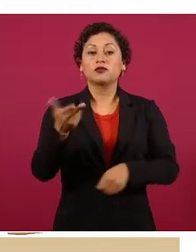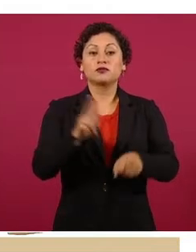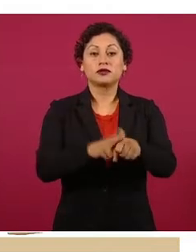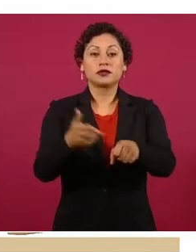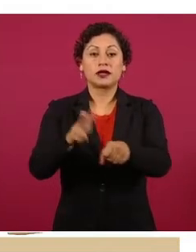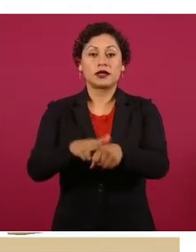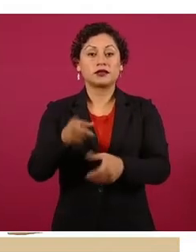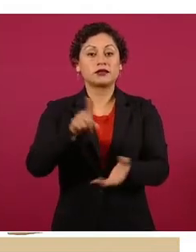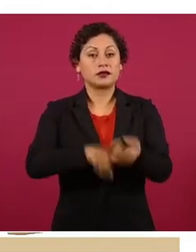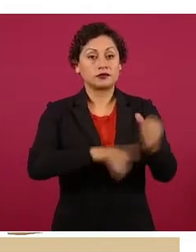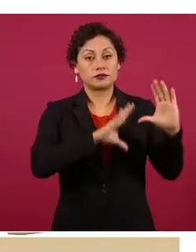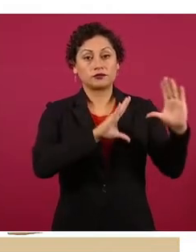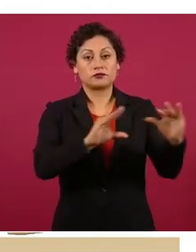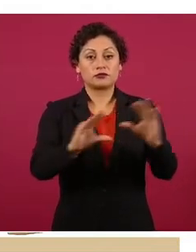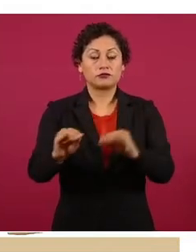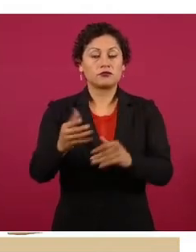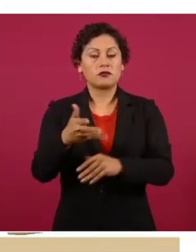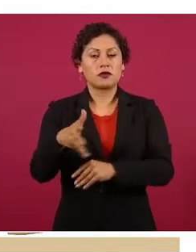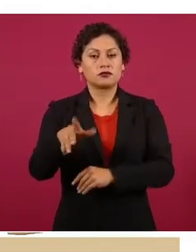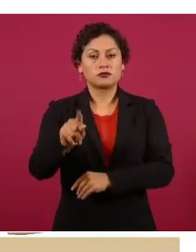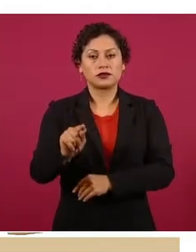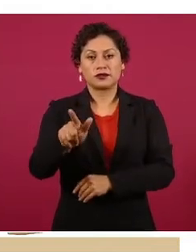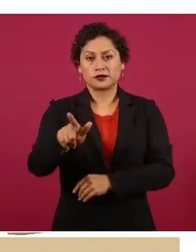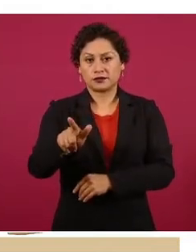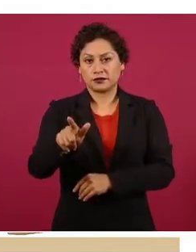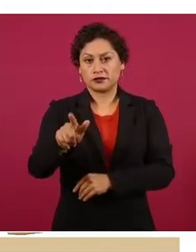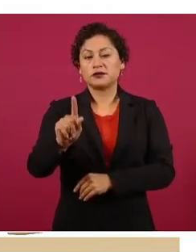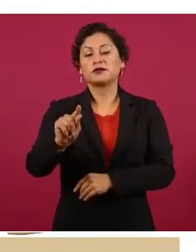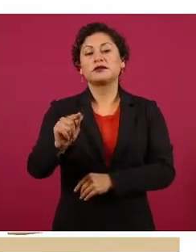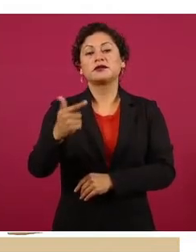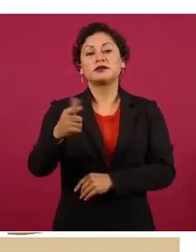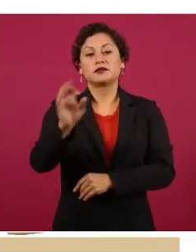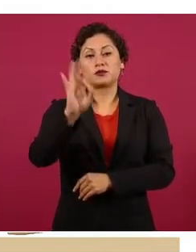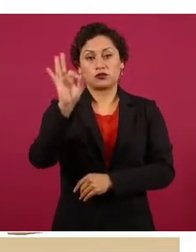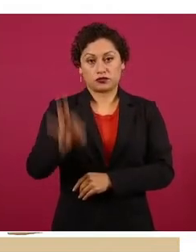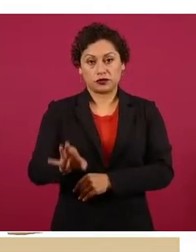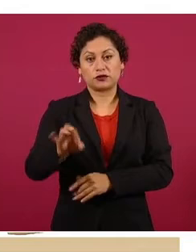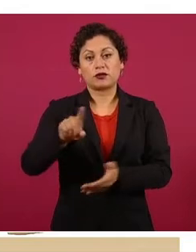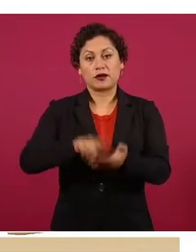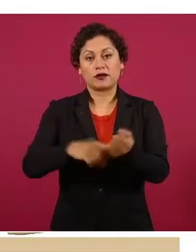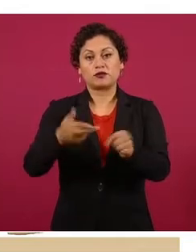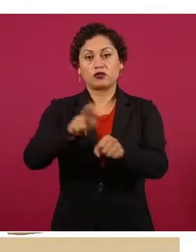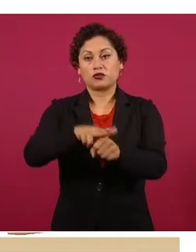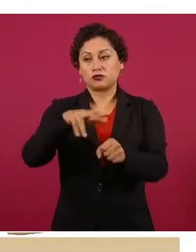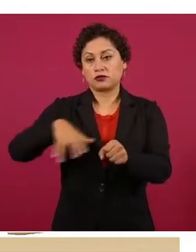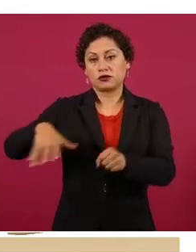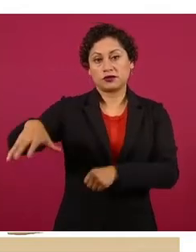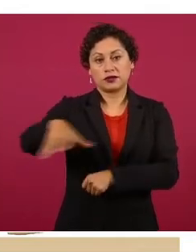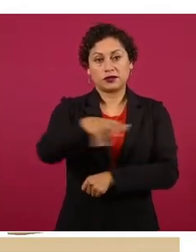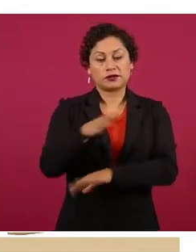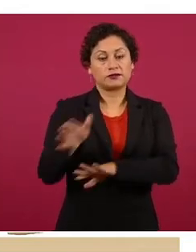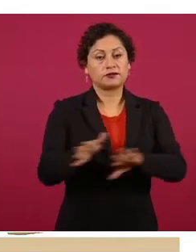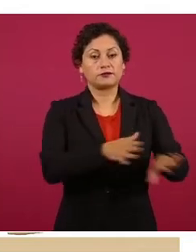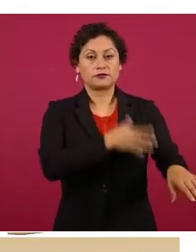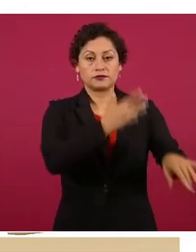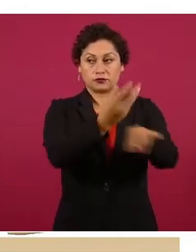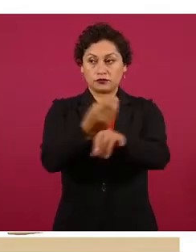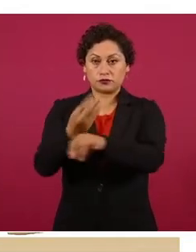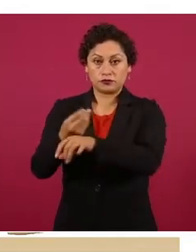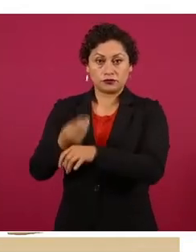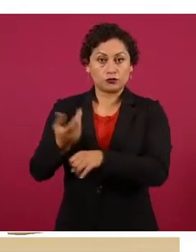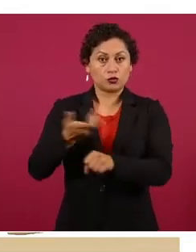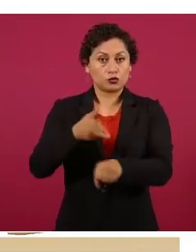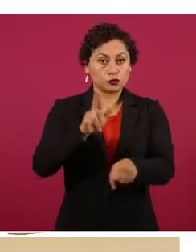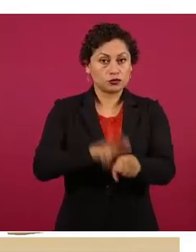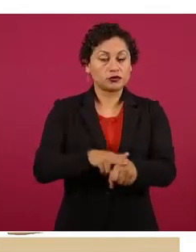capacitación, como 77% en las unidades de salud. De obras de infraestructura y rehabilitación de unidades médicas,